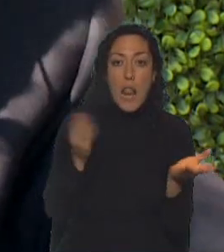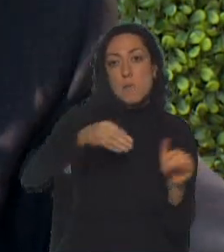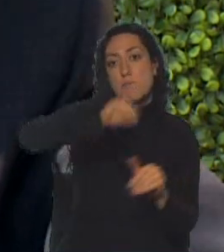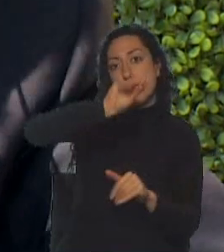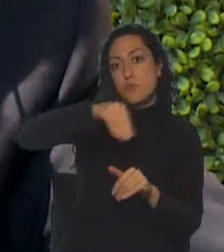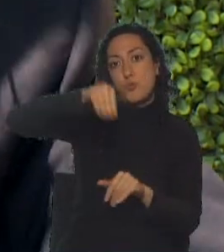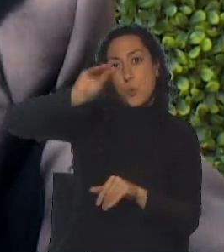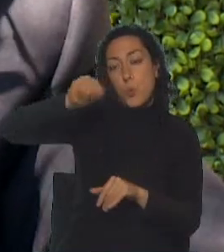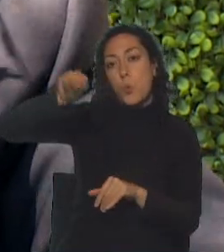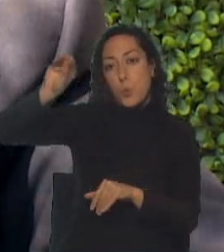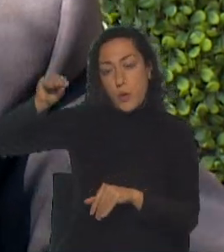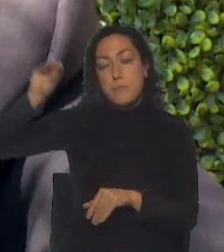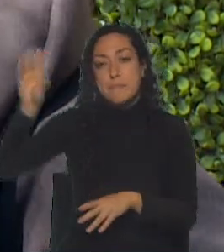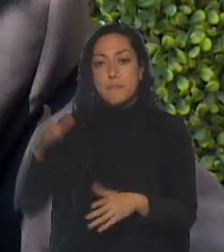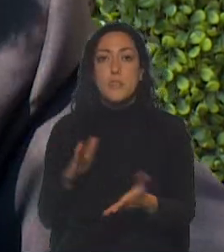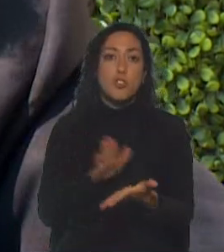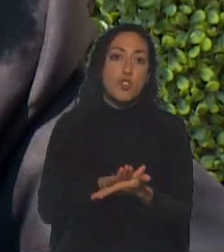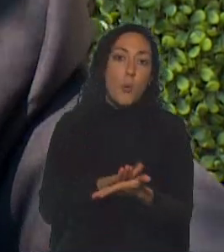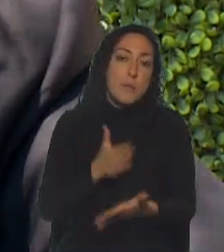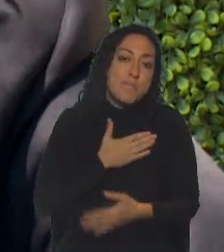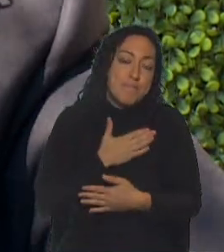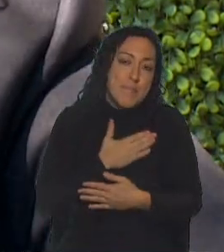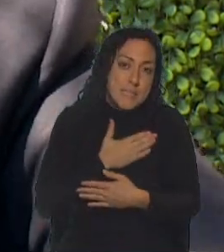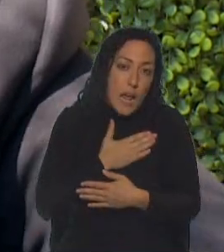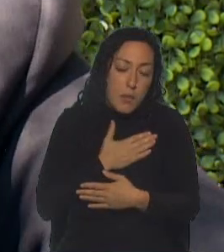se manifestaron con su pesar